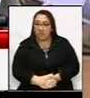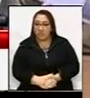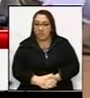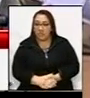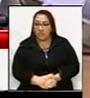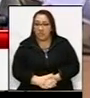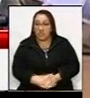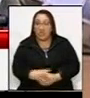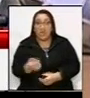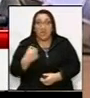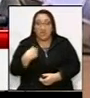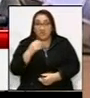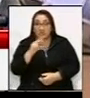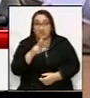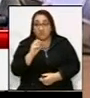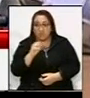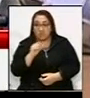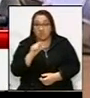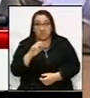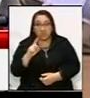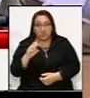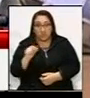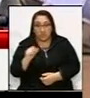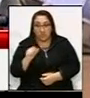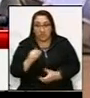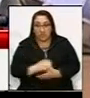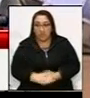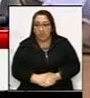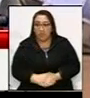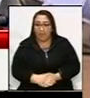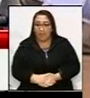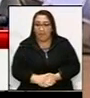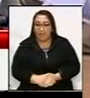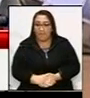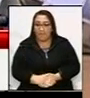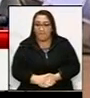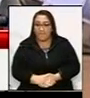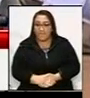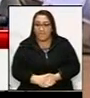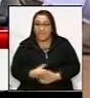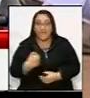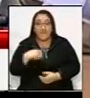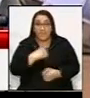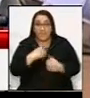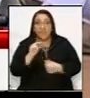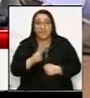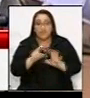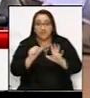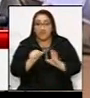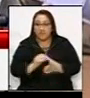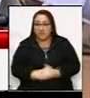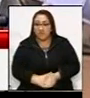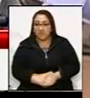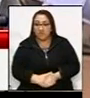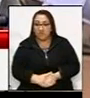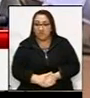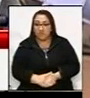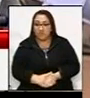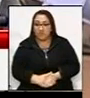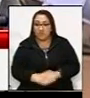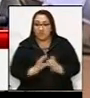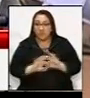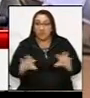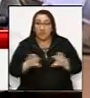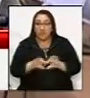30 senadores, escaños, y tenemos nosotros 26 circunscripciones,